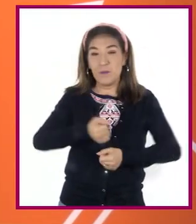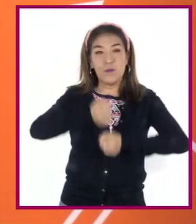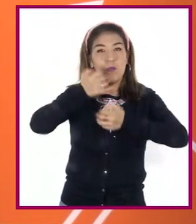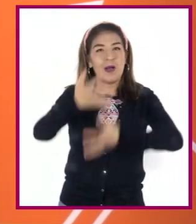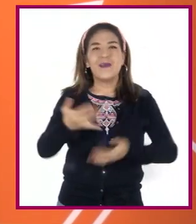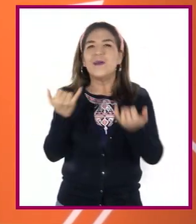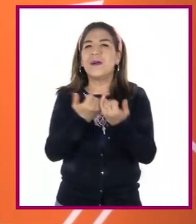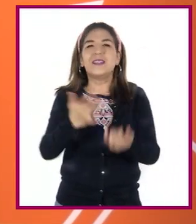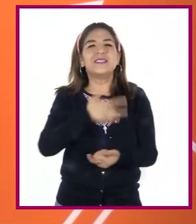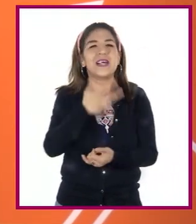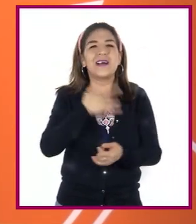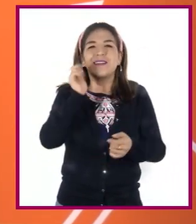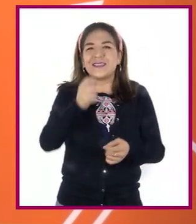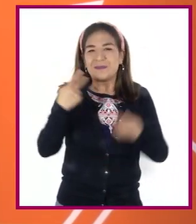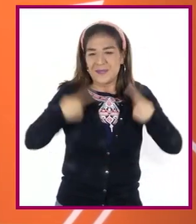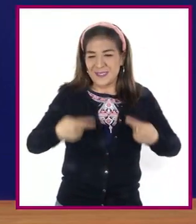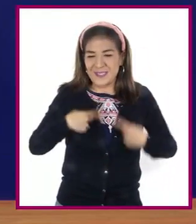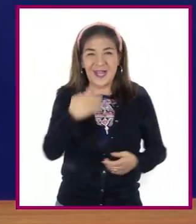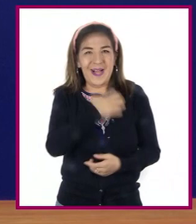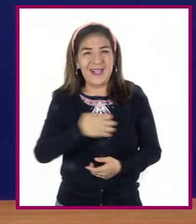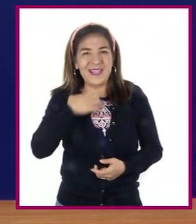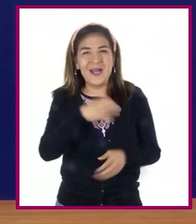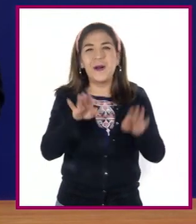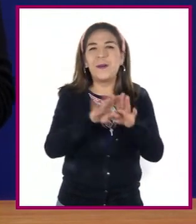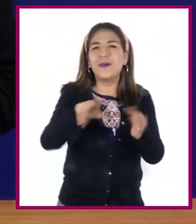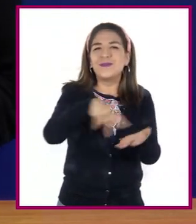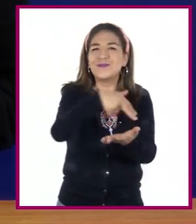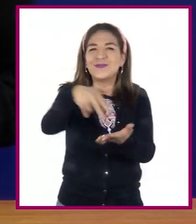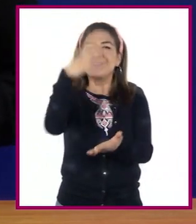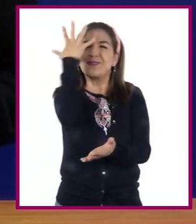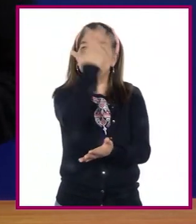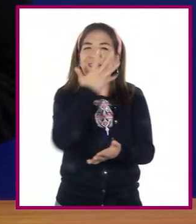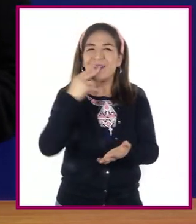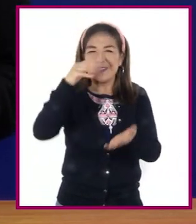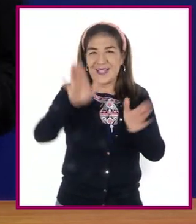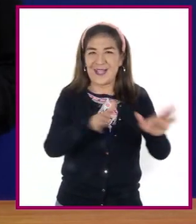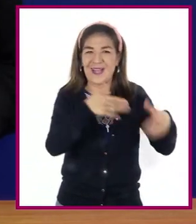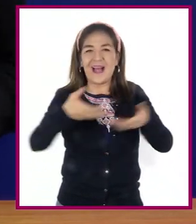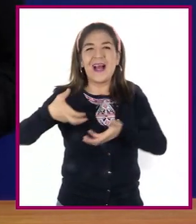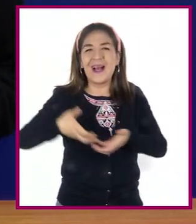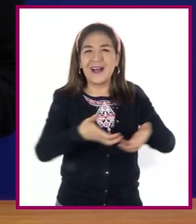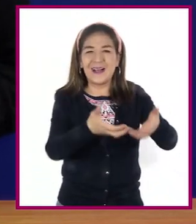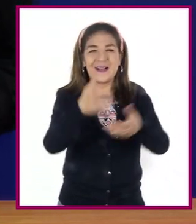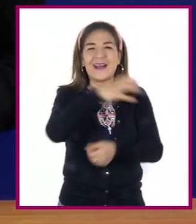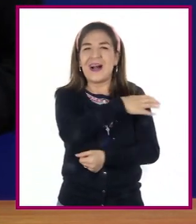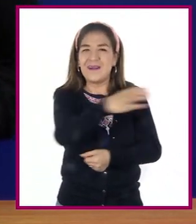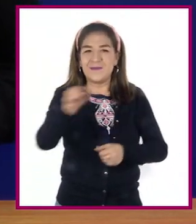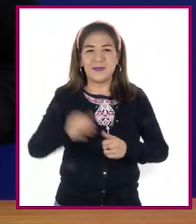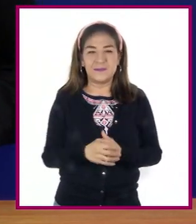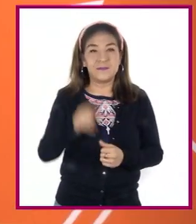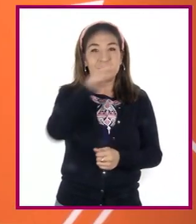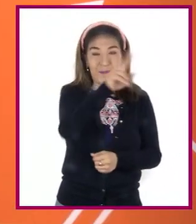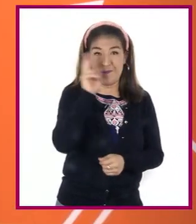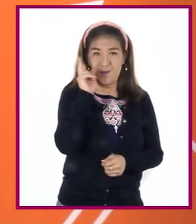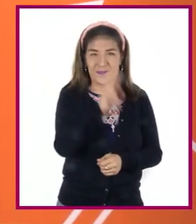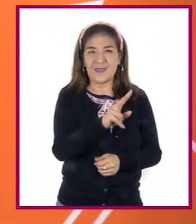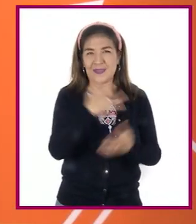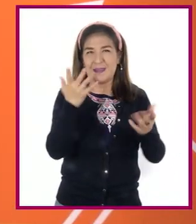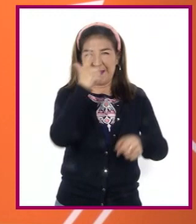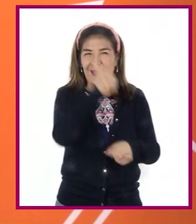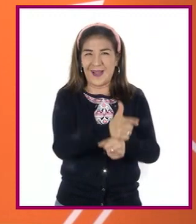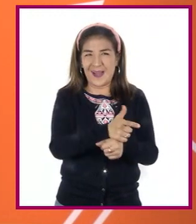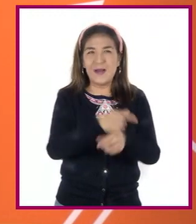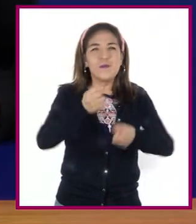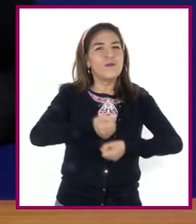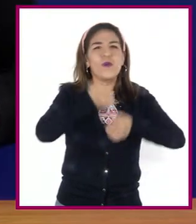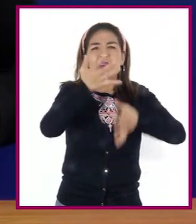la alegría de quien va por ese camino. Exactamente. ¿Viste cómo la poesía no es difícil? Solo es